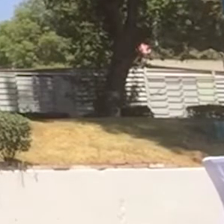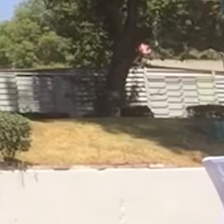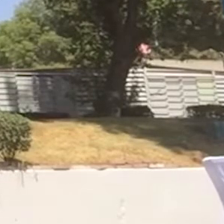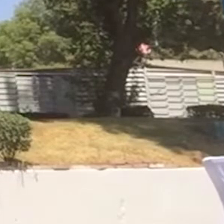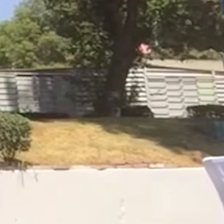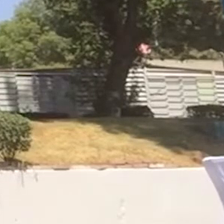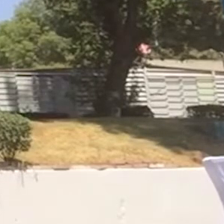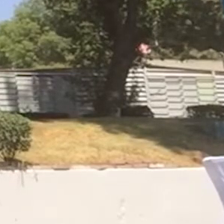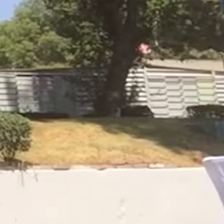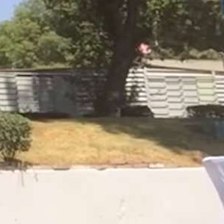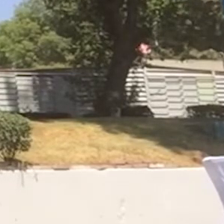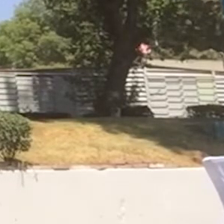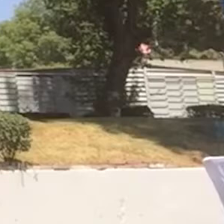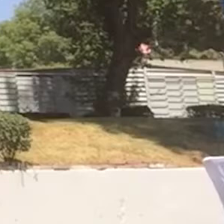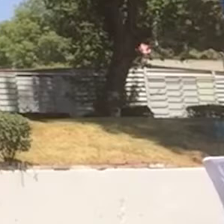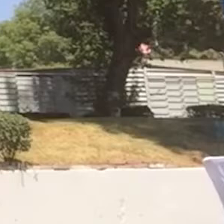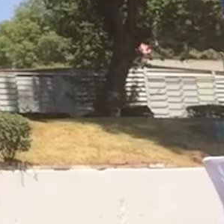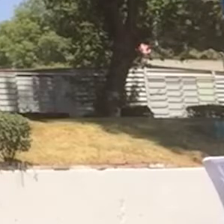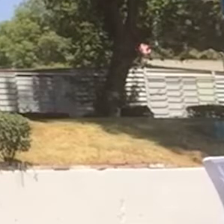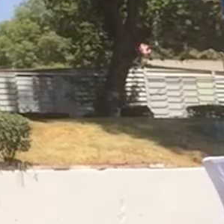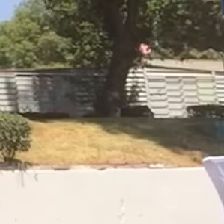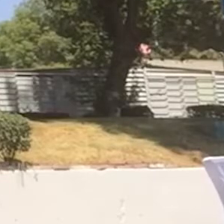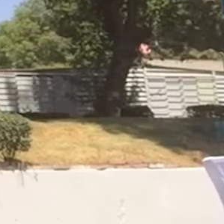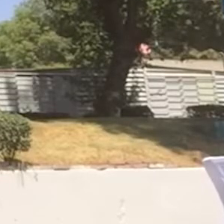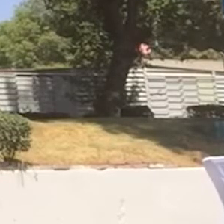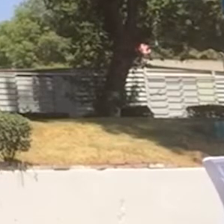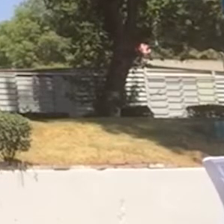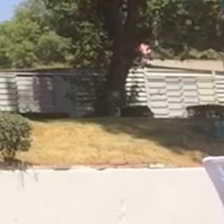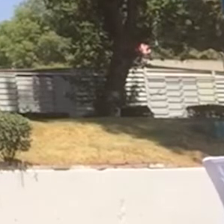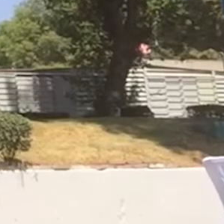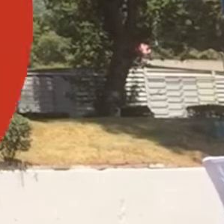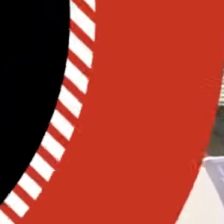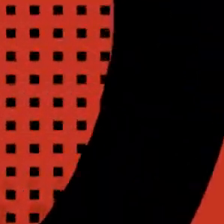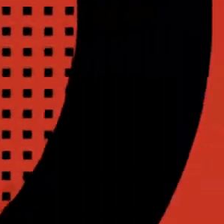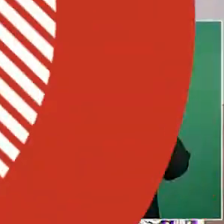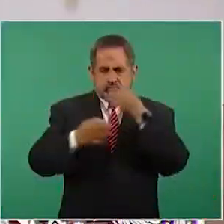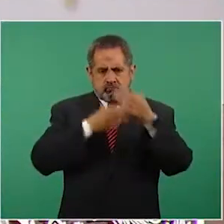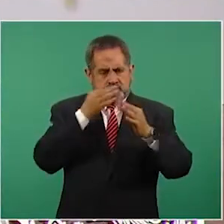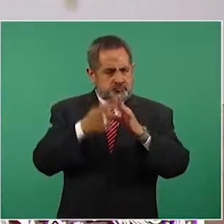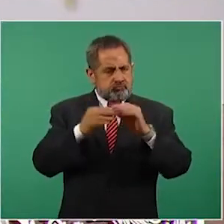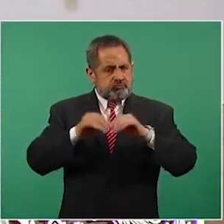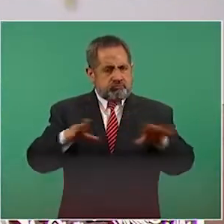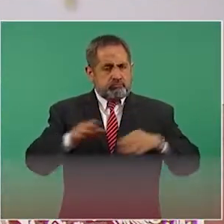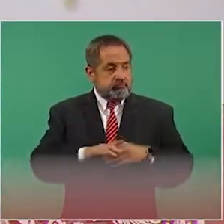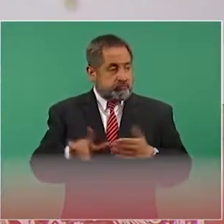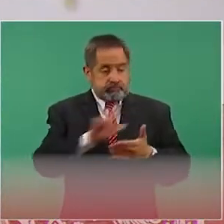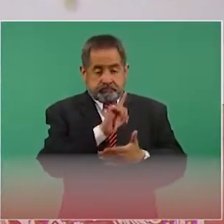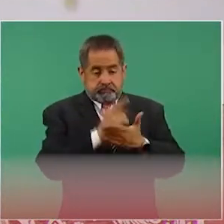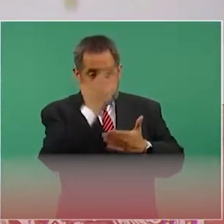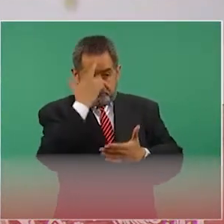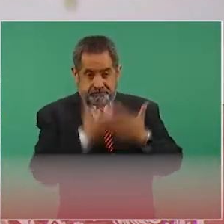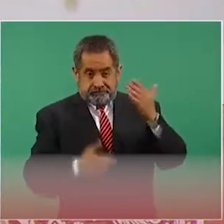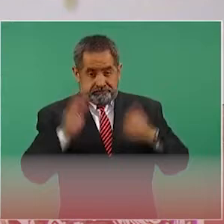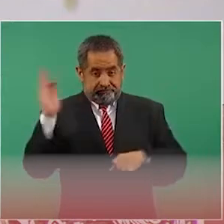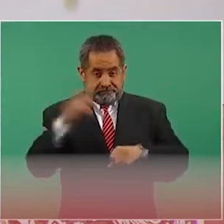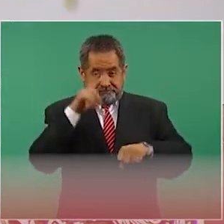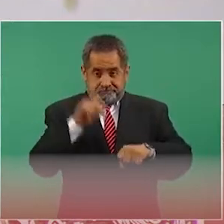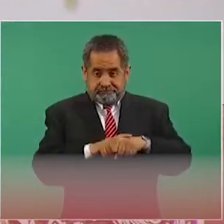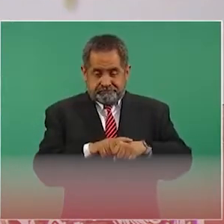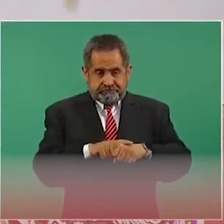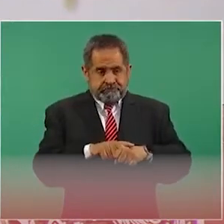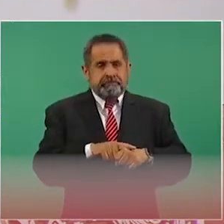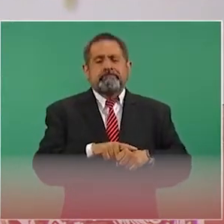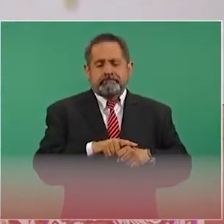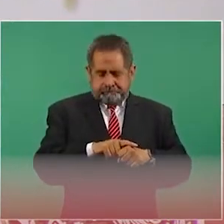respecto, esto fue lo que dijo la titular de seguridad a nivel federal, no se se alargó de que los delitos del fuero federal siguen